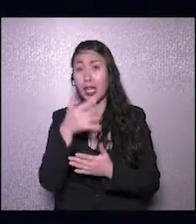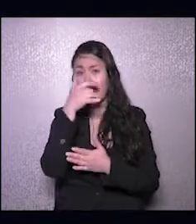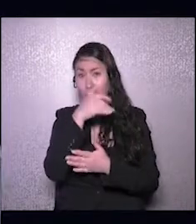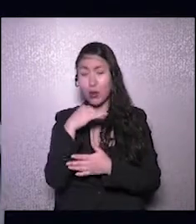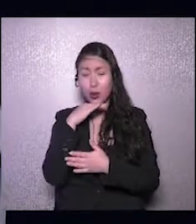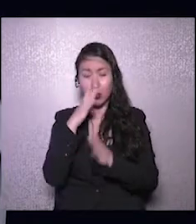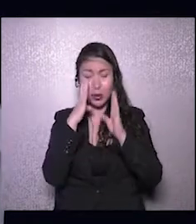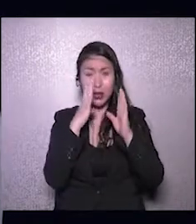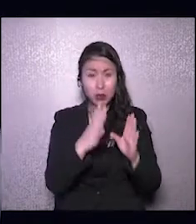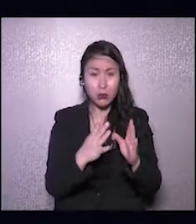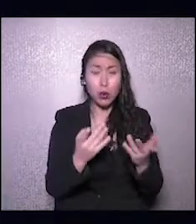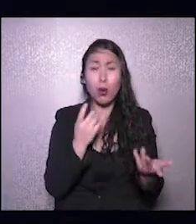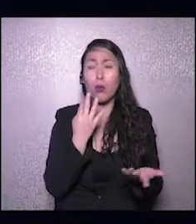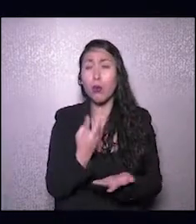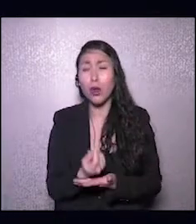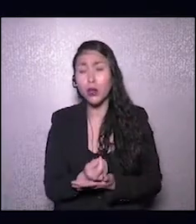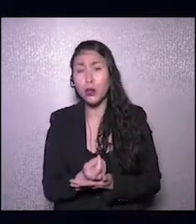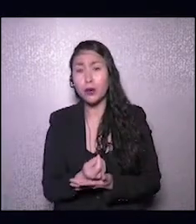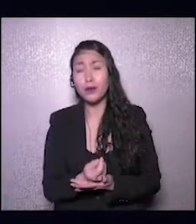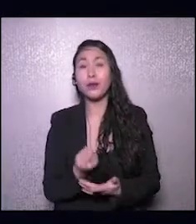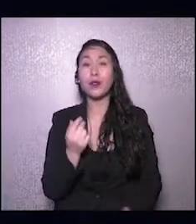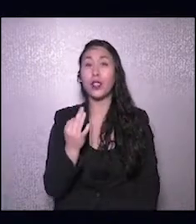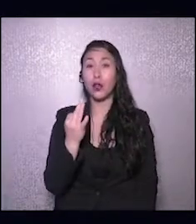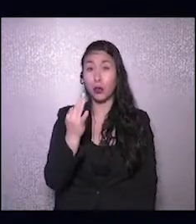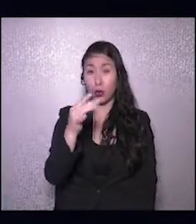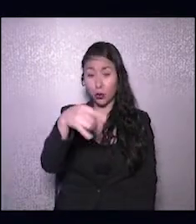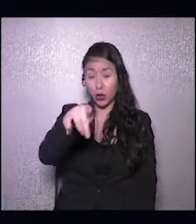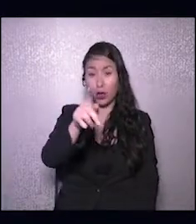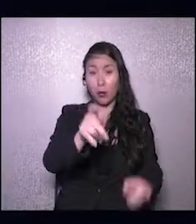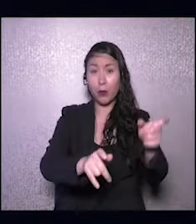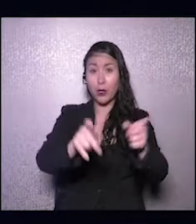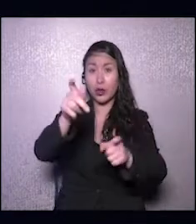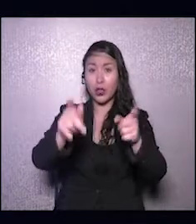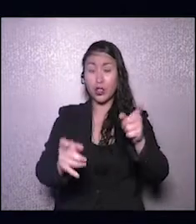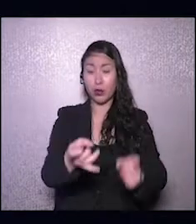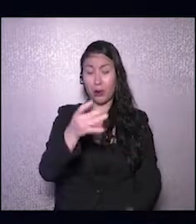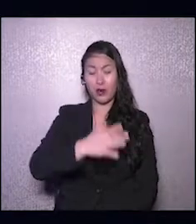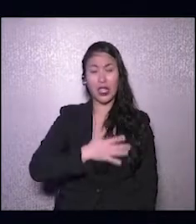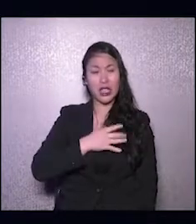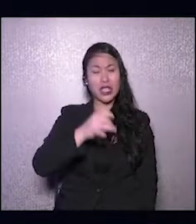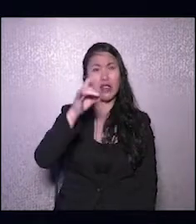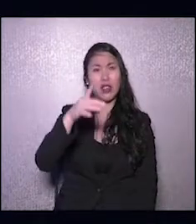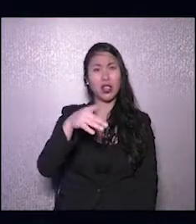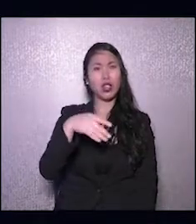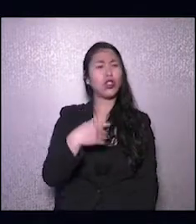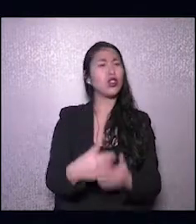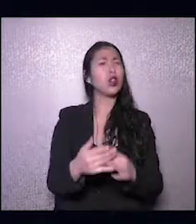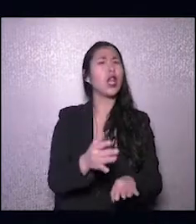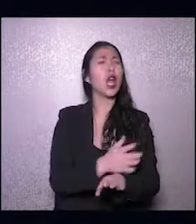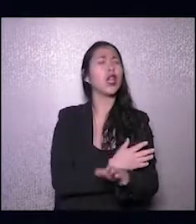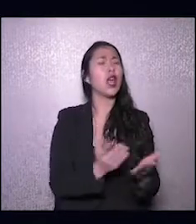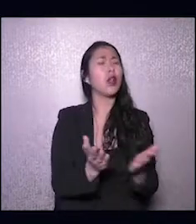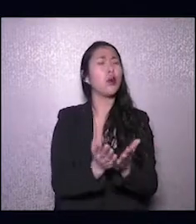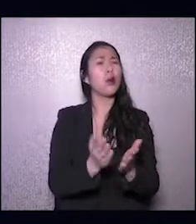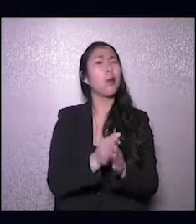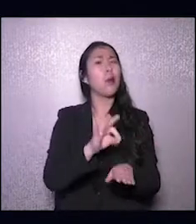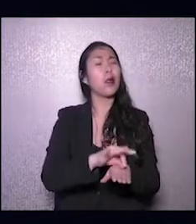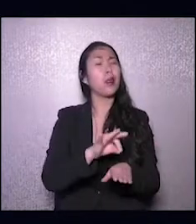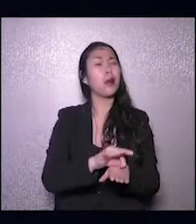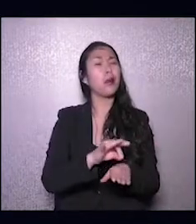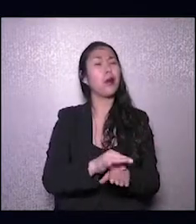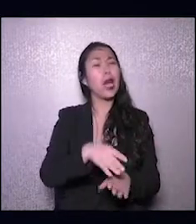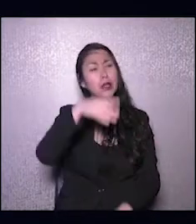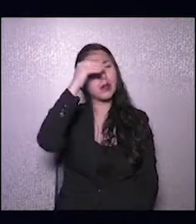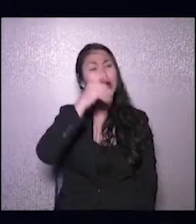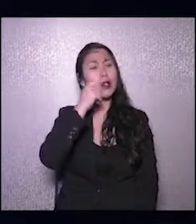etc. En un futuro, ustedes como pacientes no solo van a querer saber dónde estudió su médico y qué experiencia tiene, van a querer saber qué